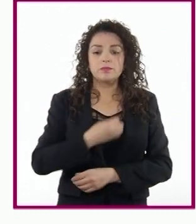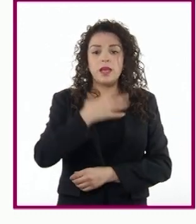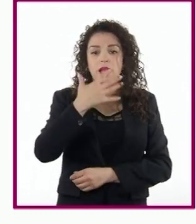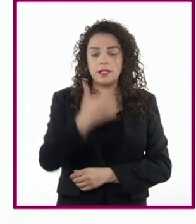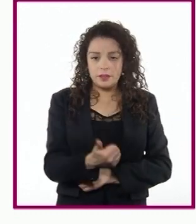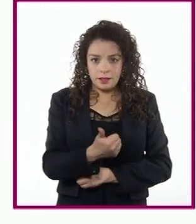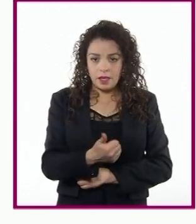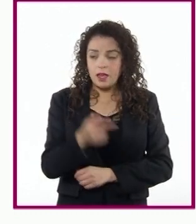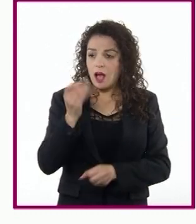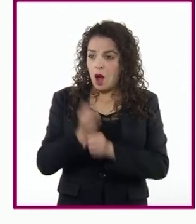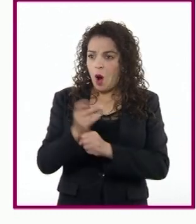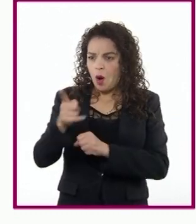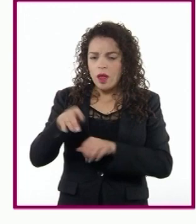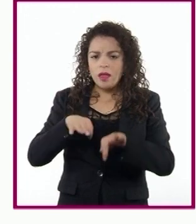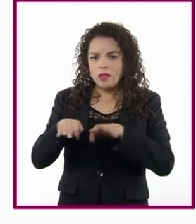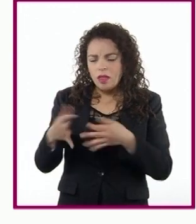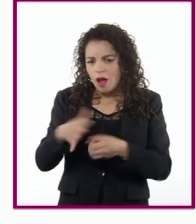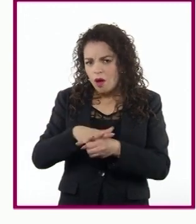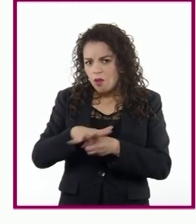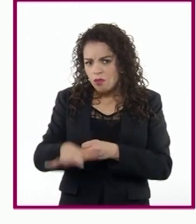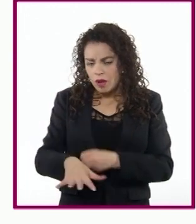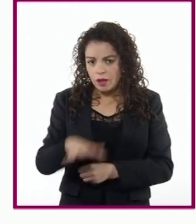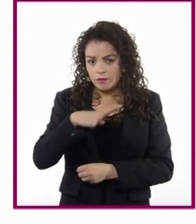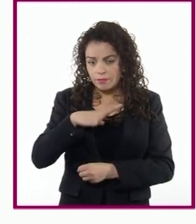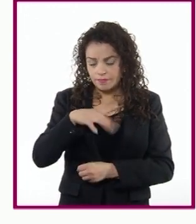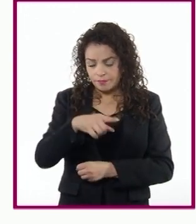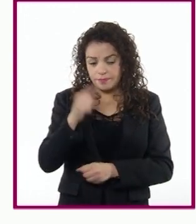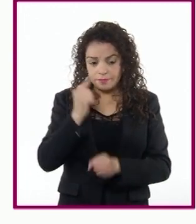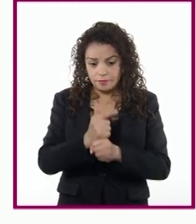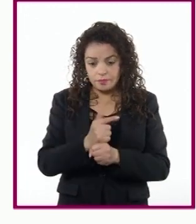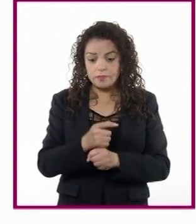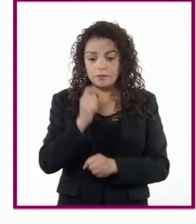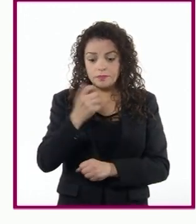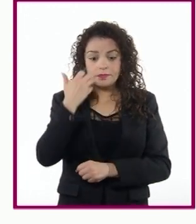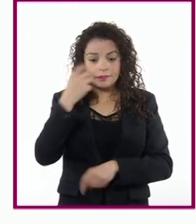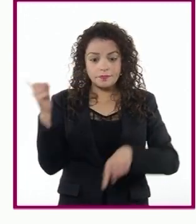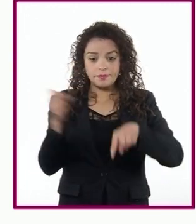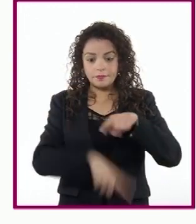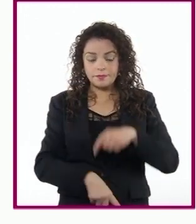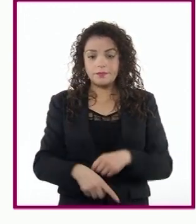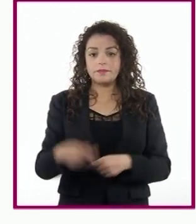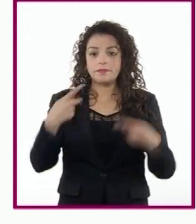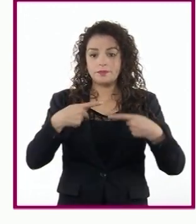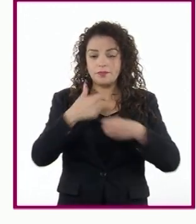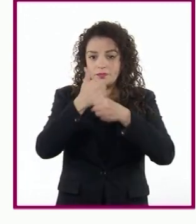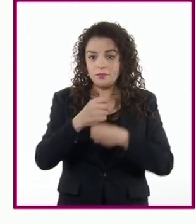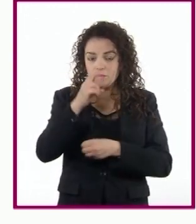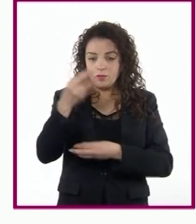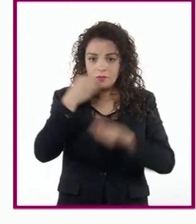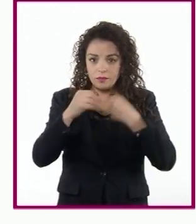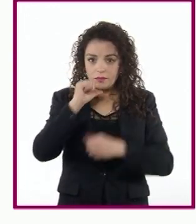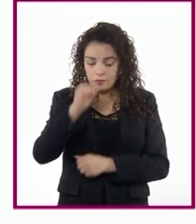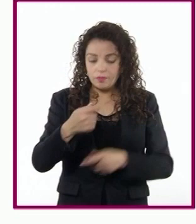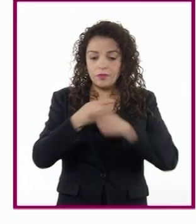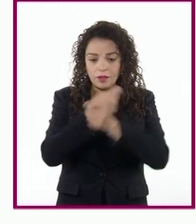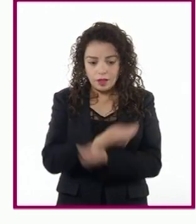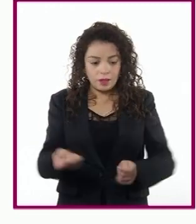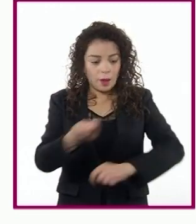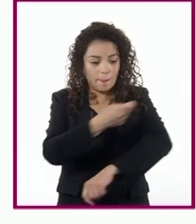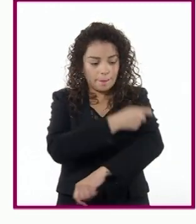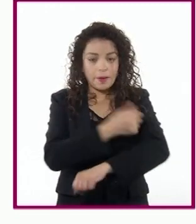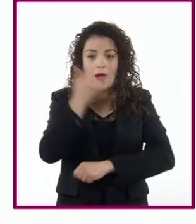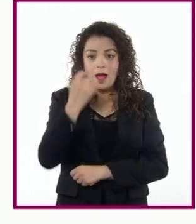desempeña actualmente encontramos el combate a la desnutrición infantil, la entrega de vacunas y la garantía de acceso al agua